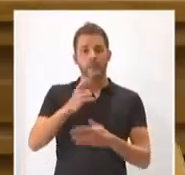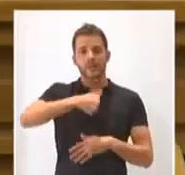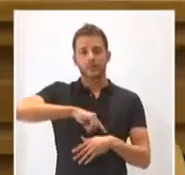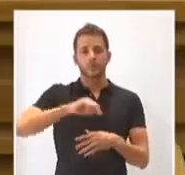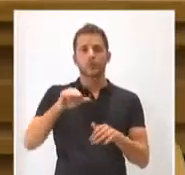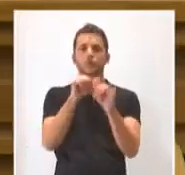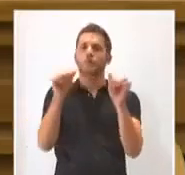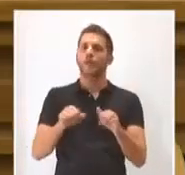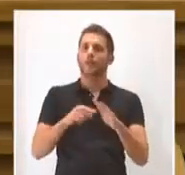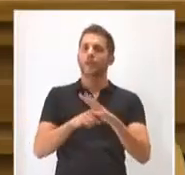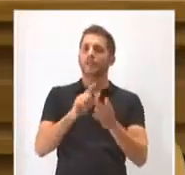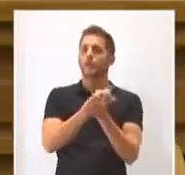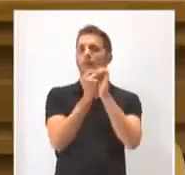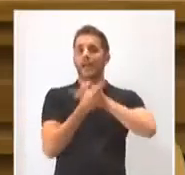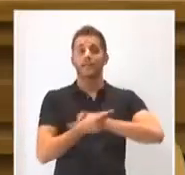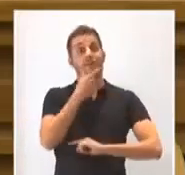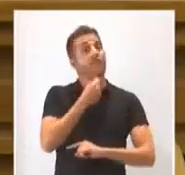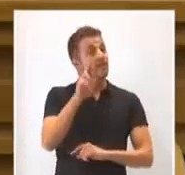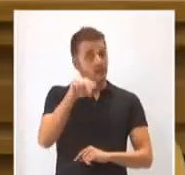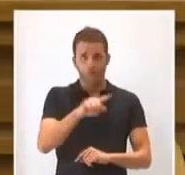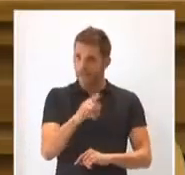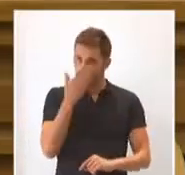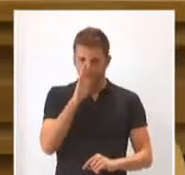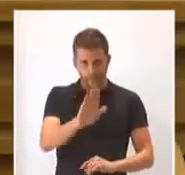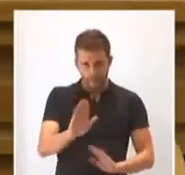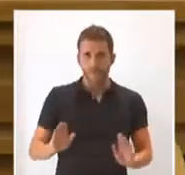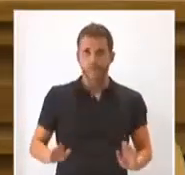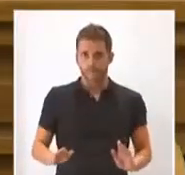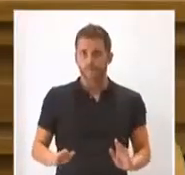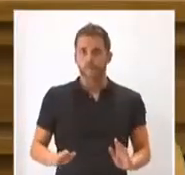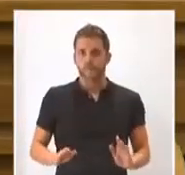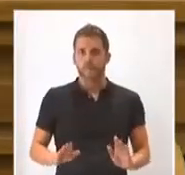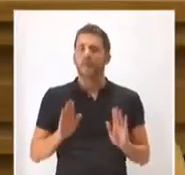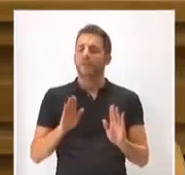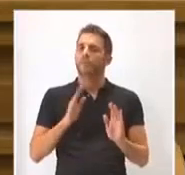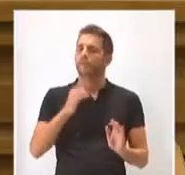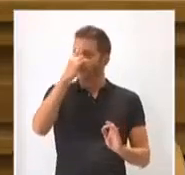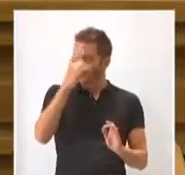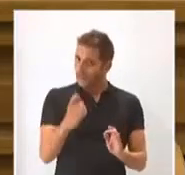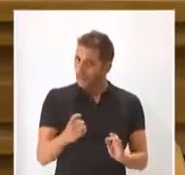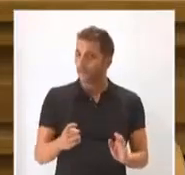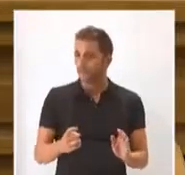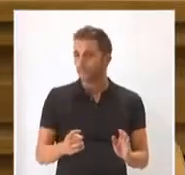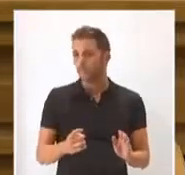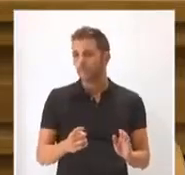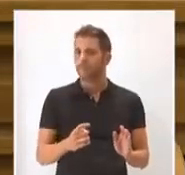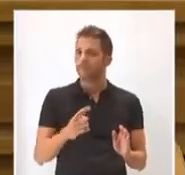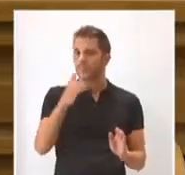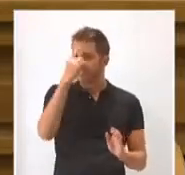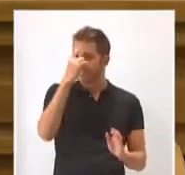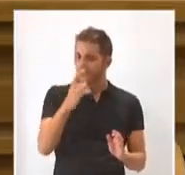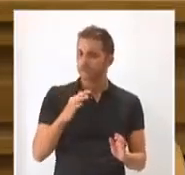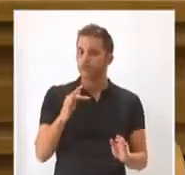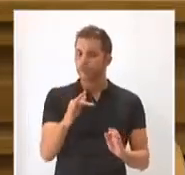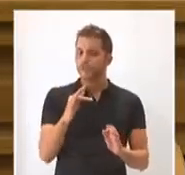a los modelos de gestión no es fácil sinceramente pero creo que va a ser de los de las gallinas de los huevos de oro